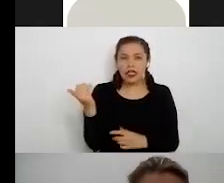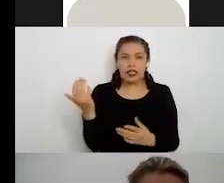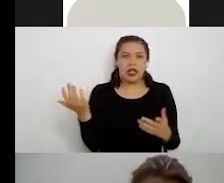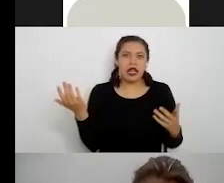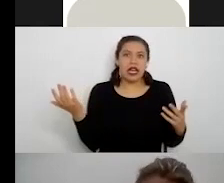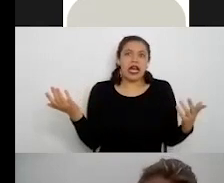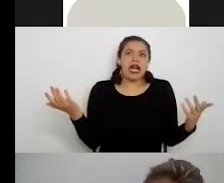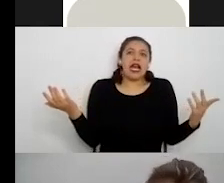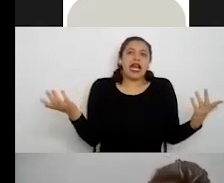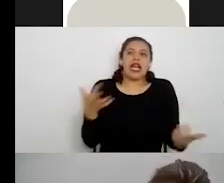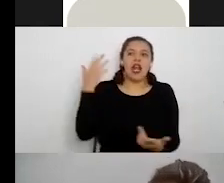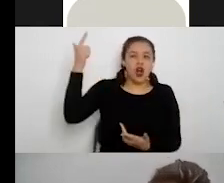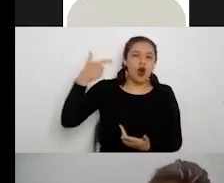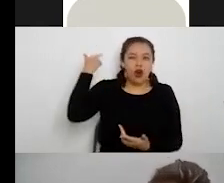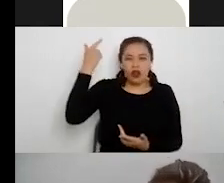Reino Unido.